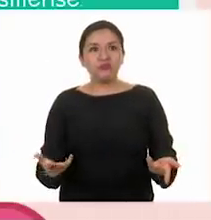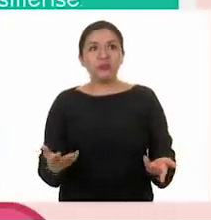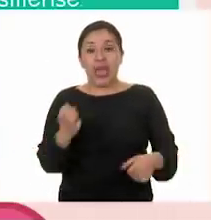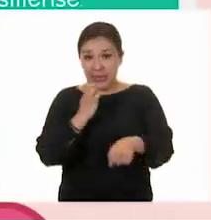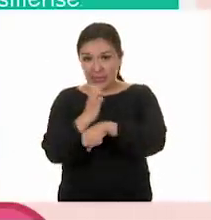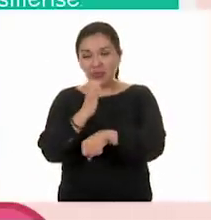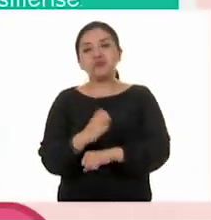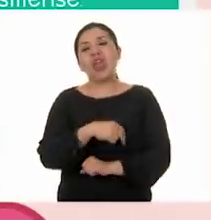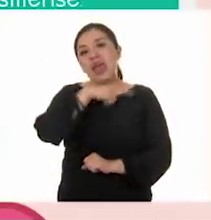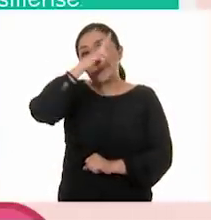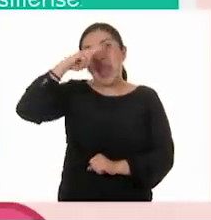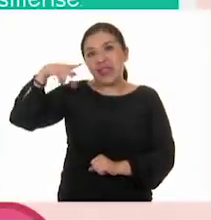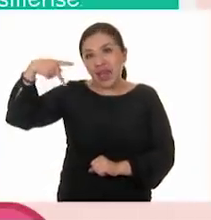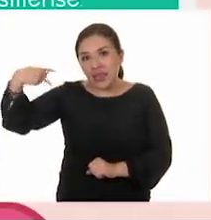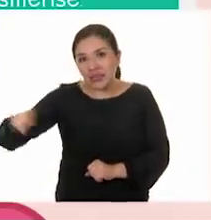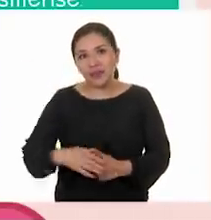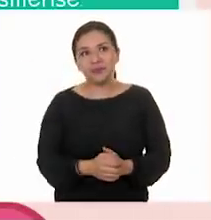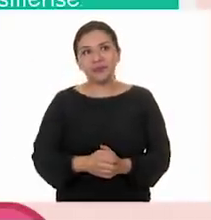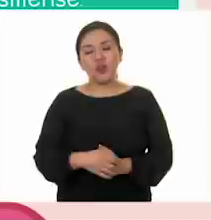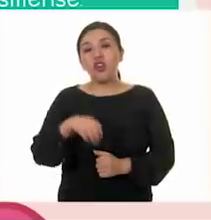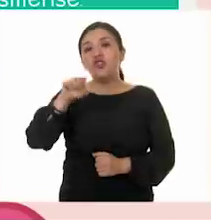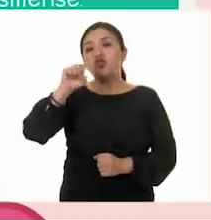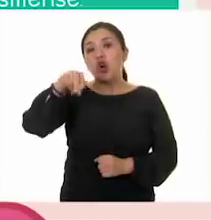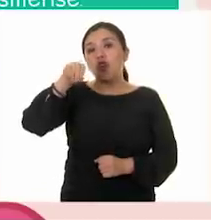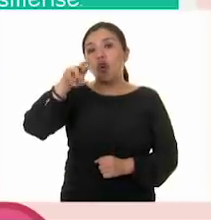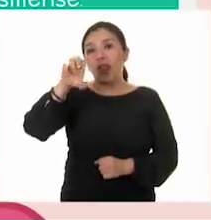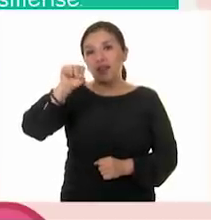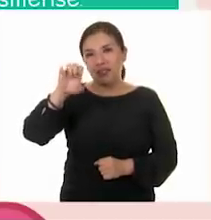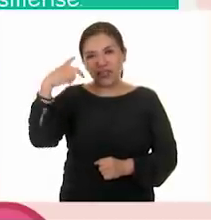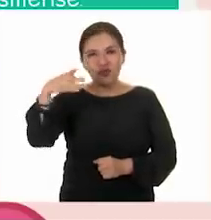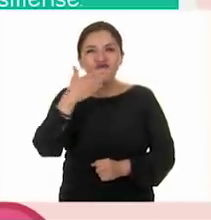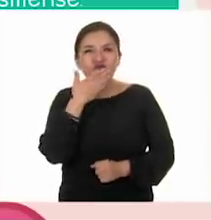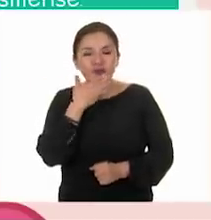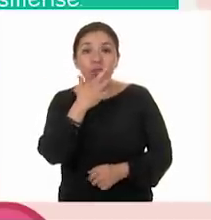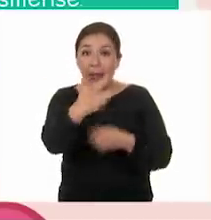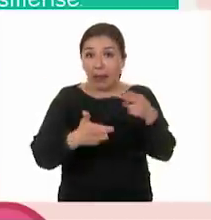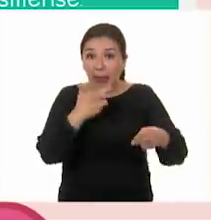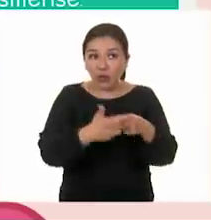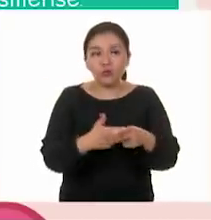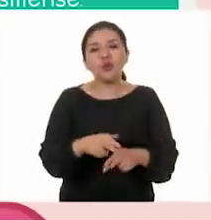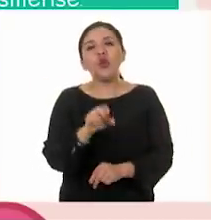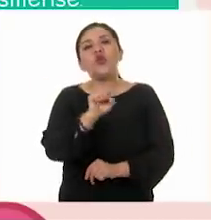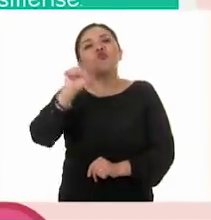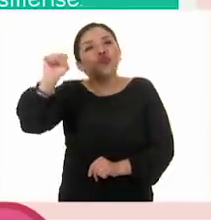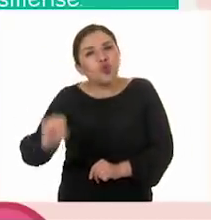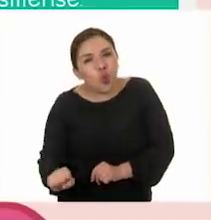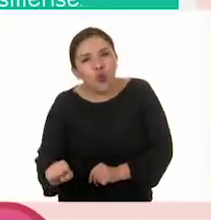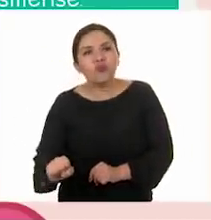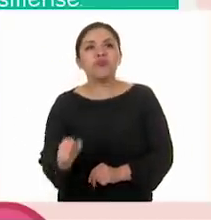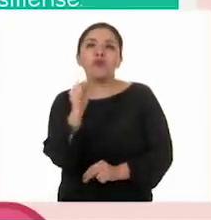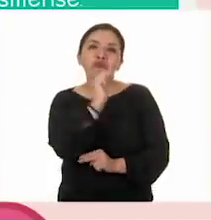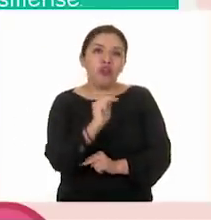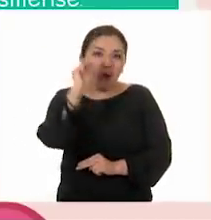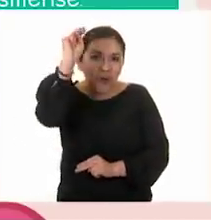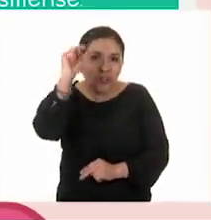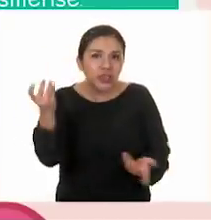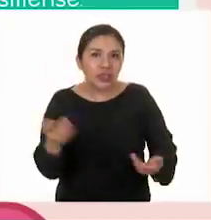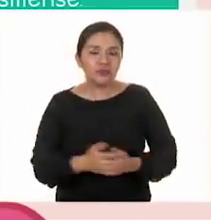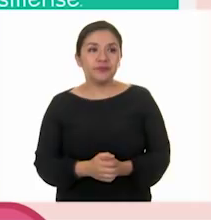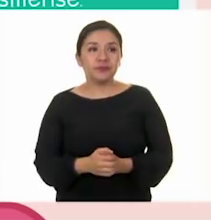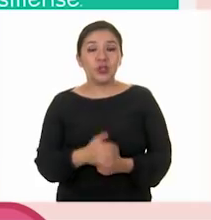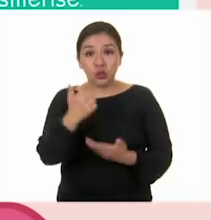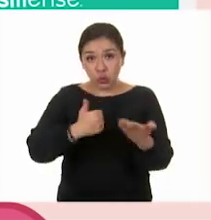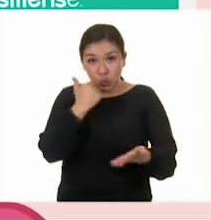estado, nayarita, sonorense, de región, sureño, norteña,